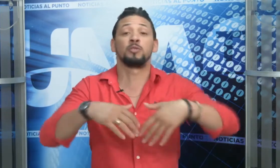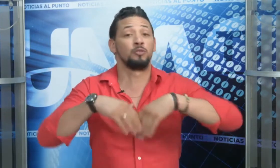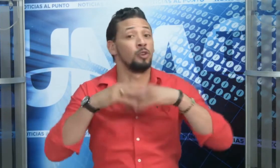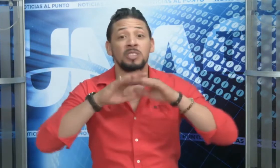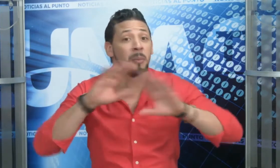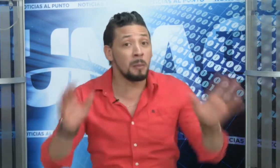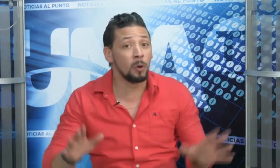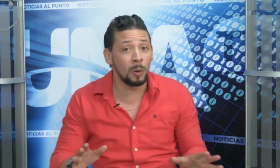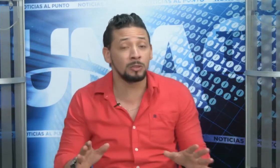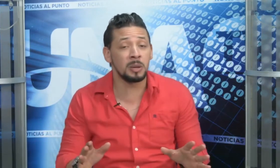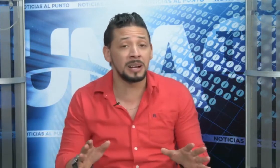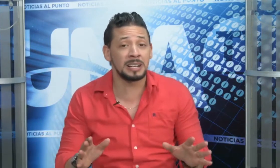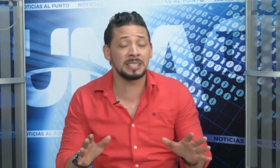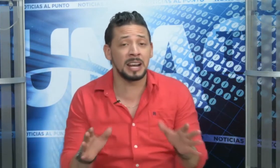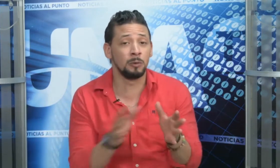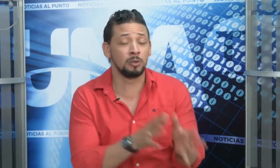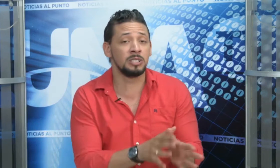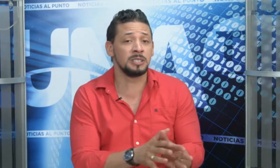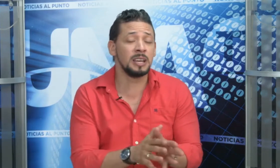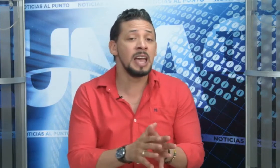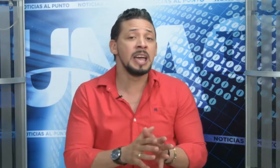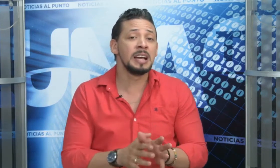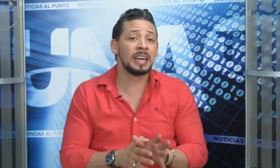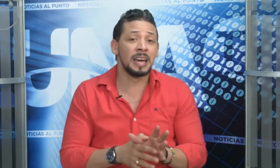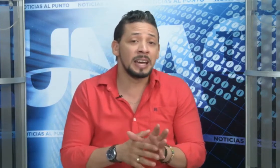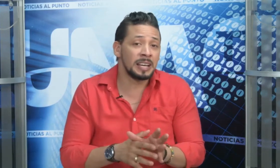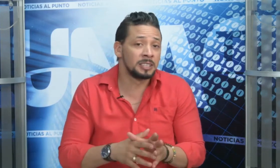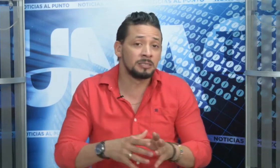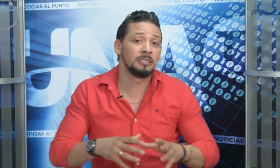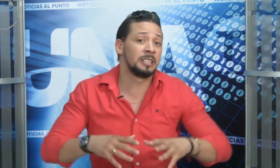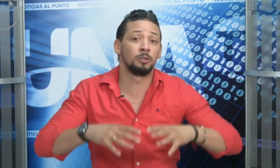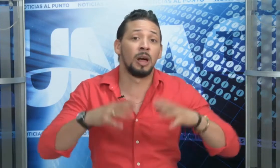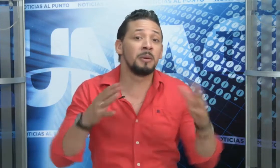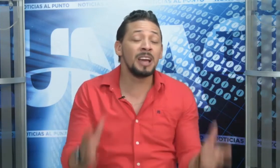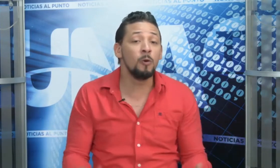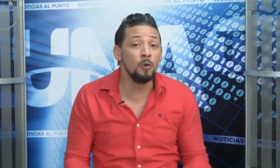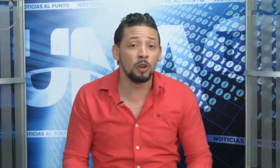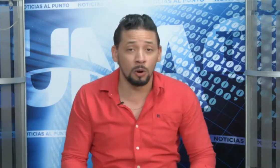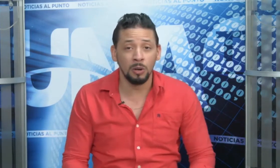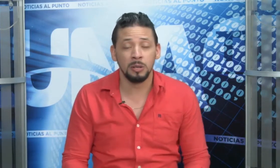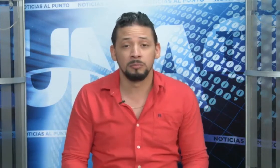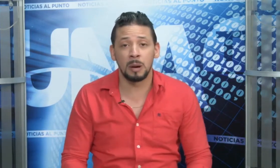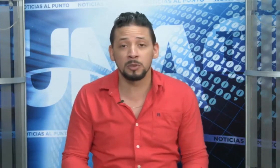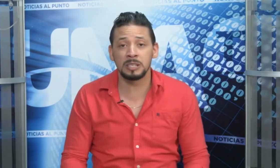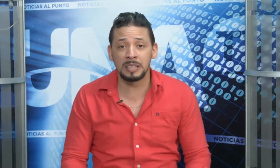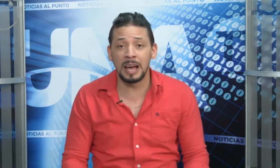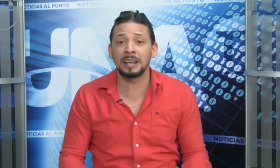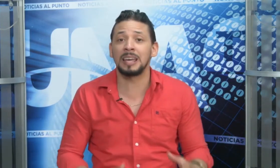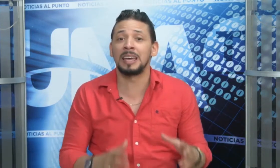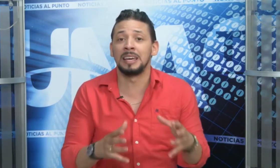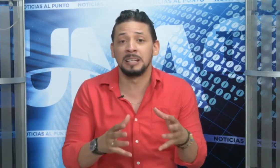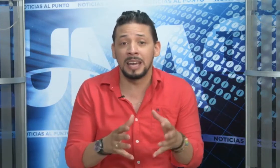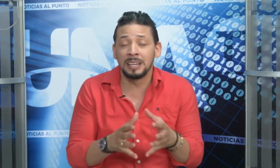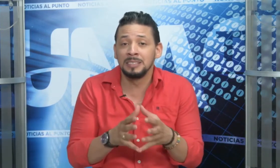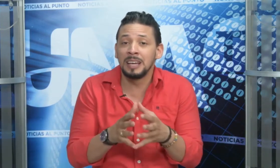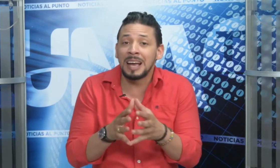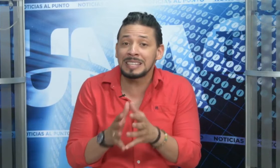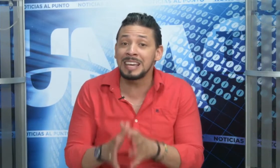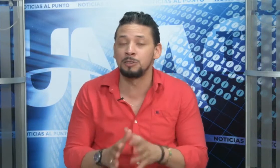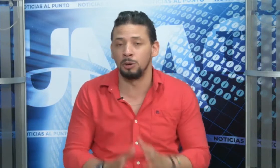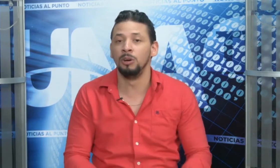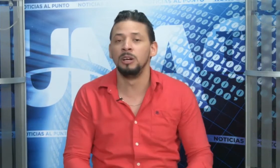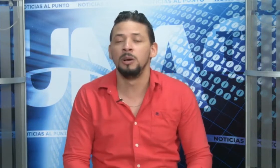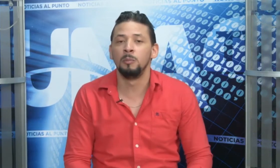regresemos no sabemos cuándo se va a regresar algunos dicen que que todavía en julio vamos a estar en